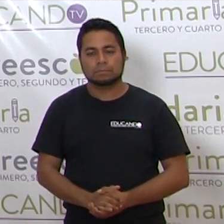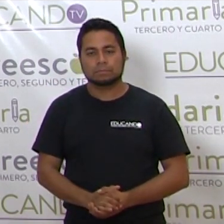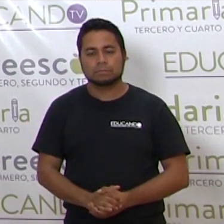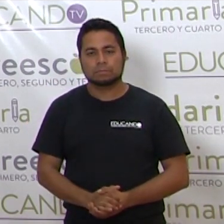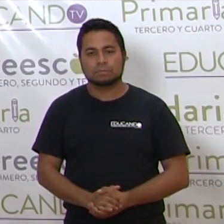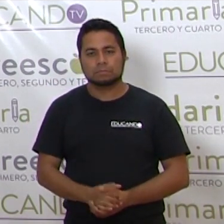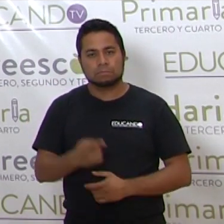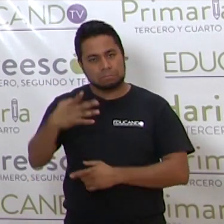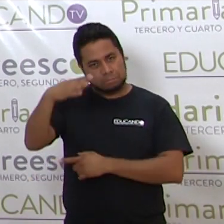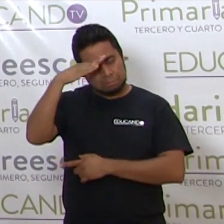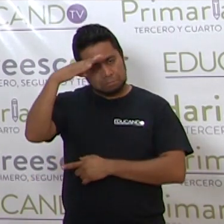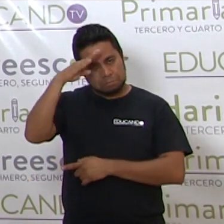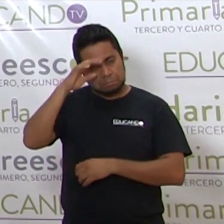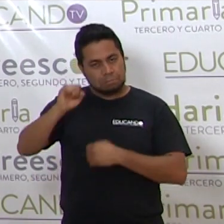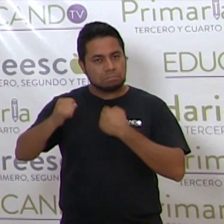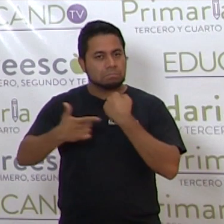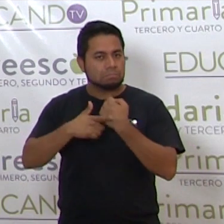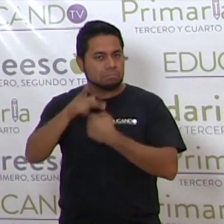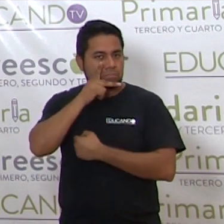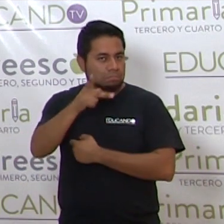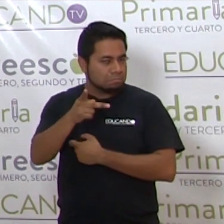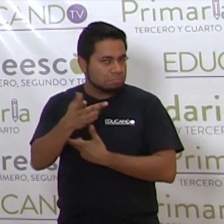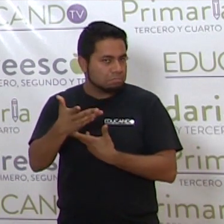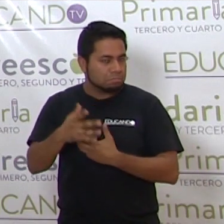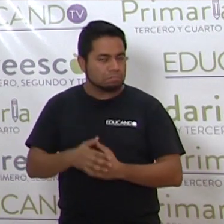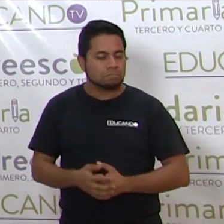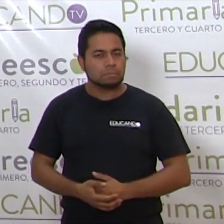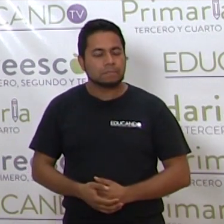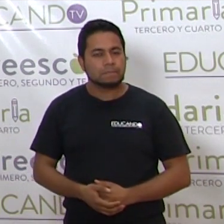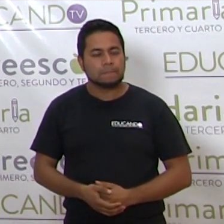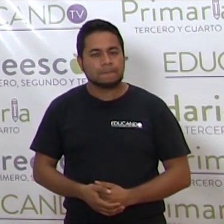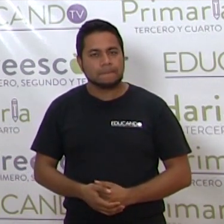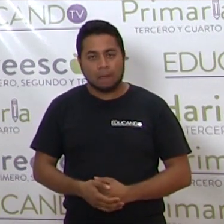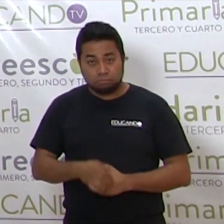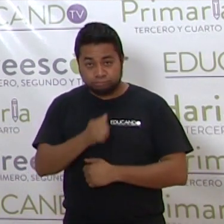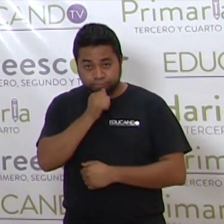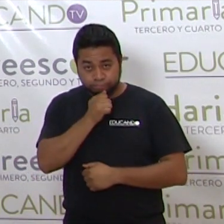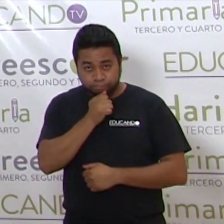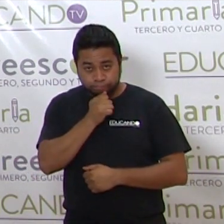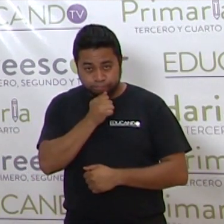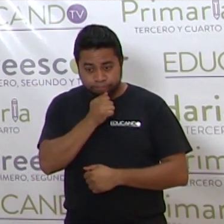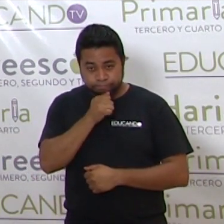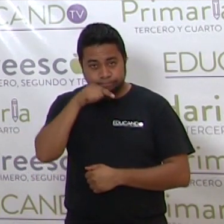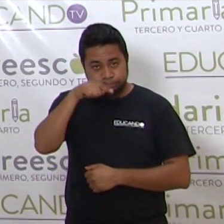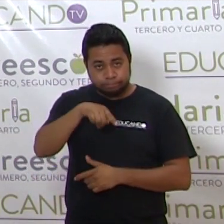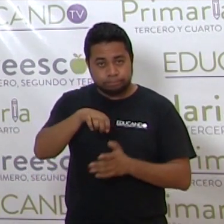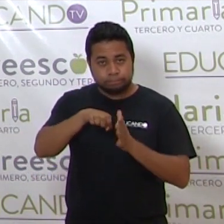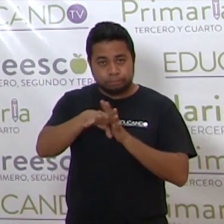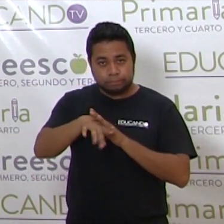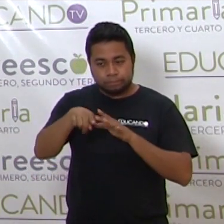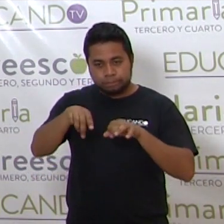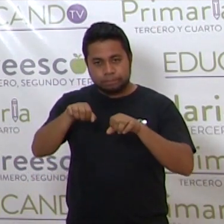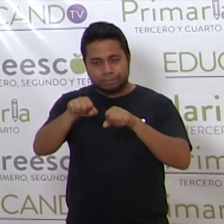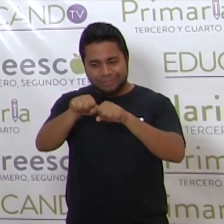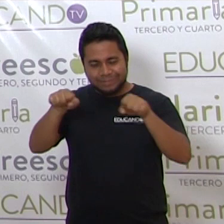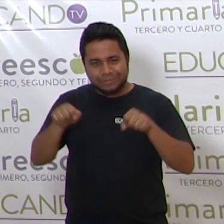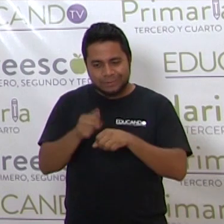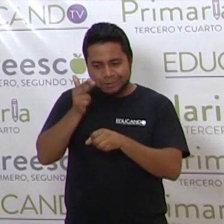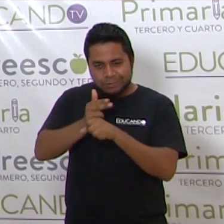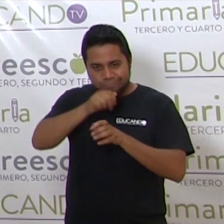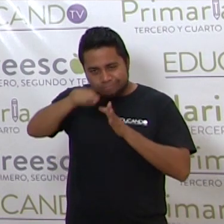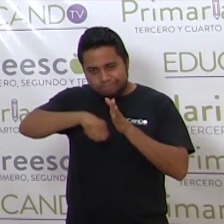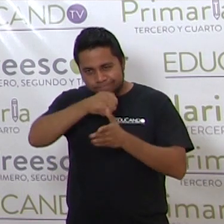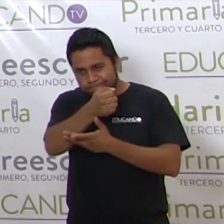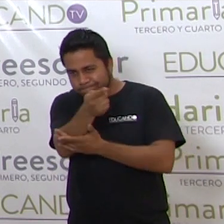pueden pensar en alguna no aquí en el set de grabación alguien